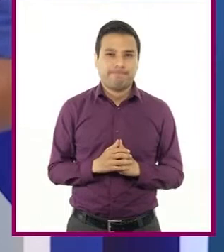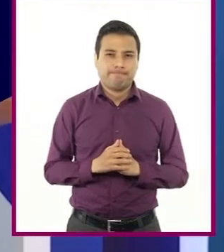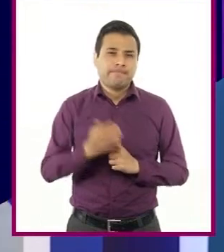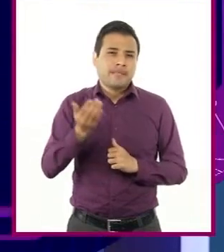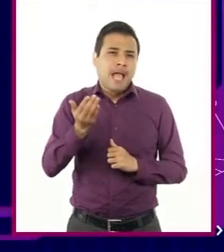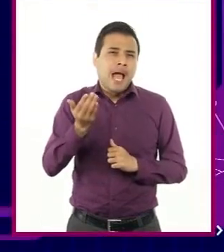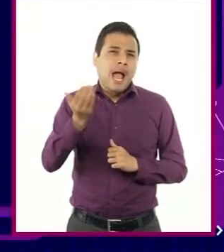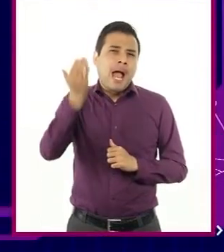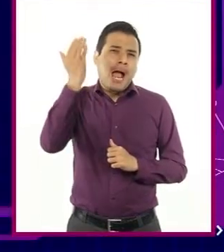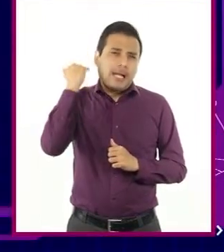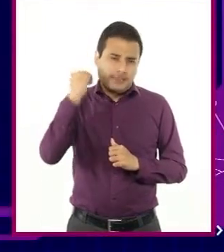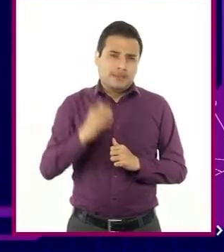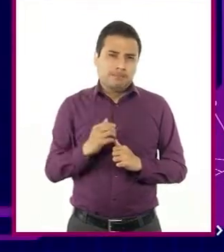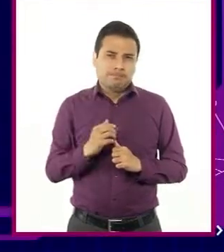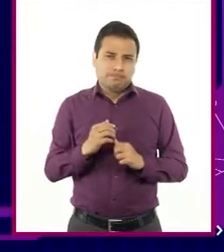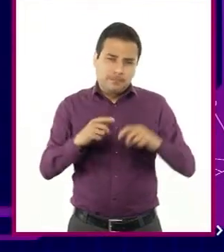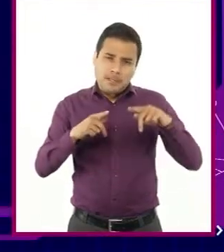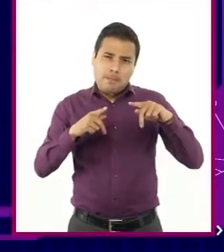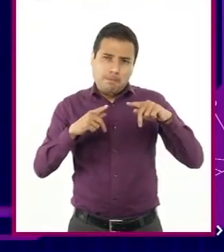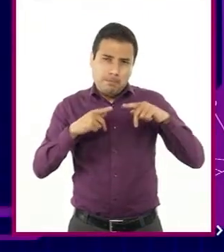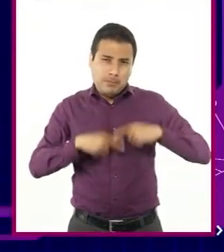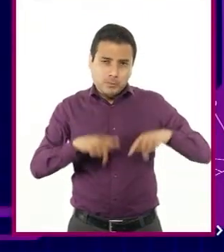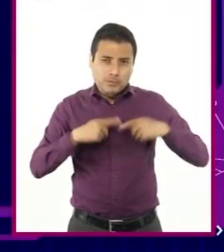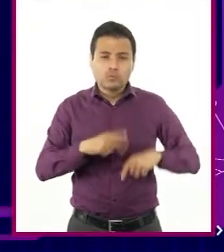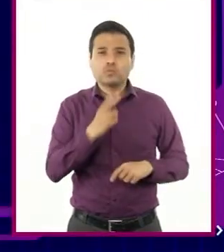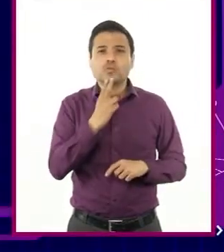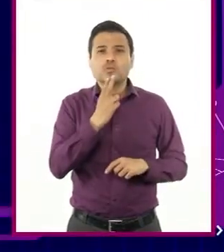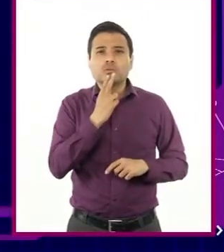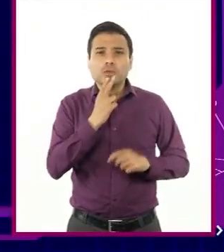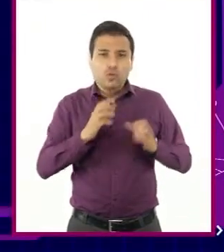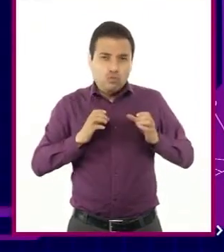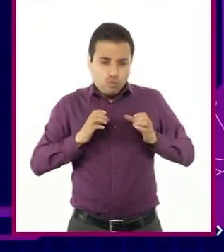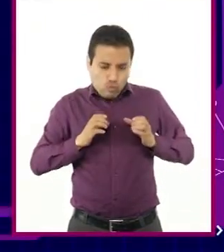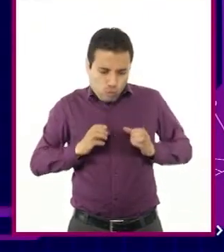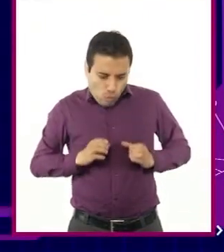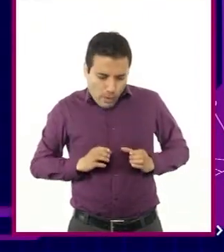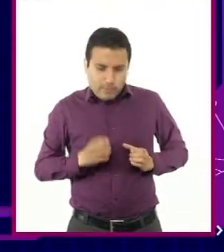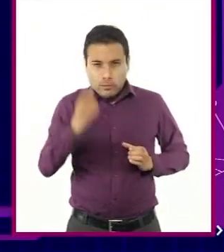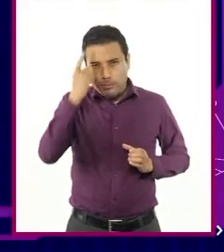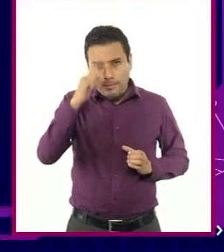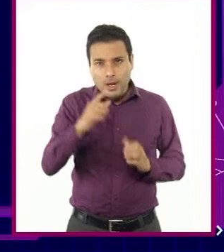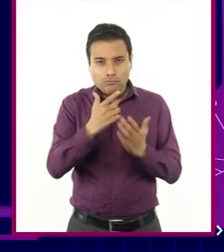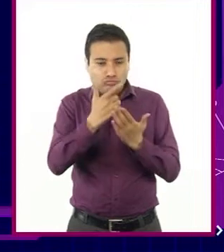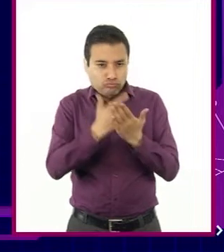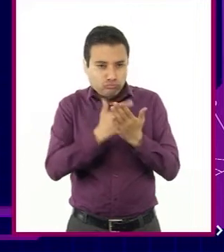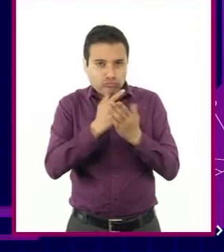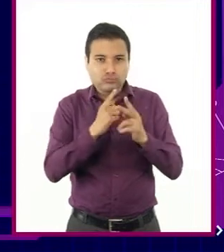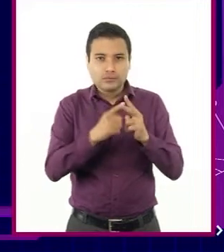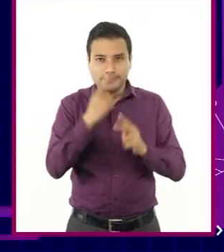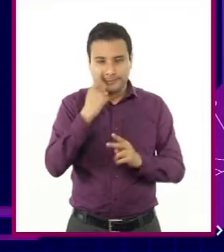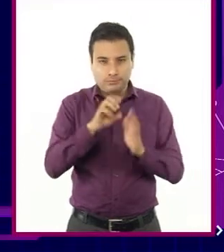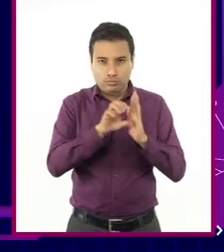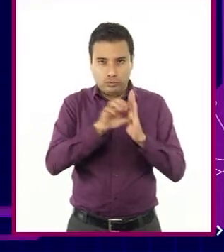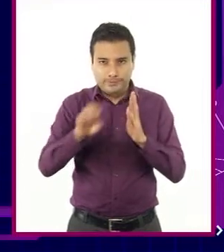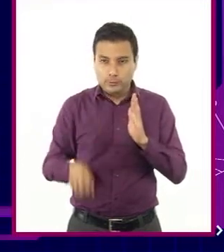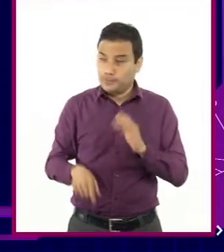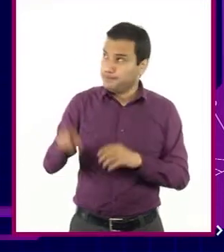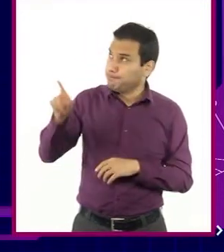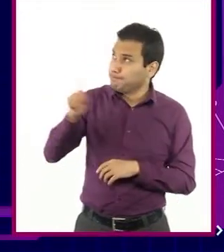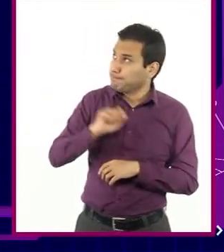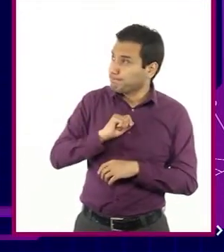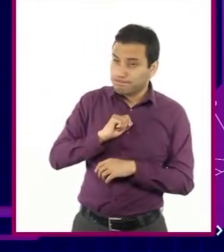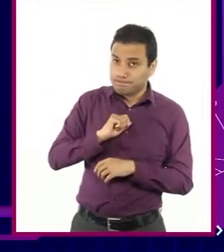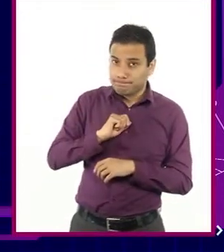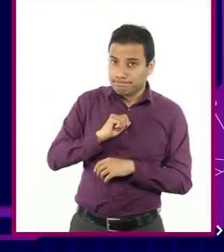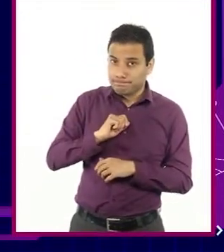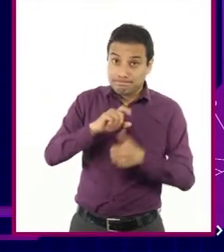Antiguamente, el cuerpo humano se usaba para medir longitudes. Por ejemplo, de la medida del pulgar surgió la pulgada, de la longitud